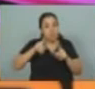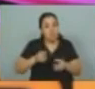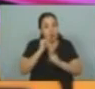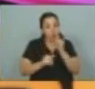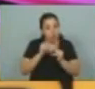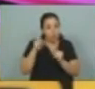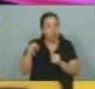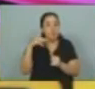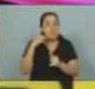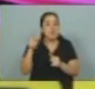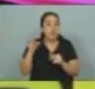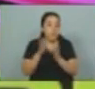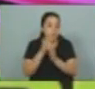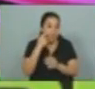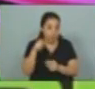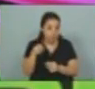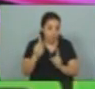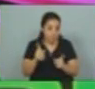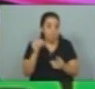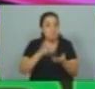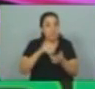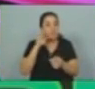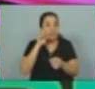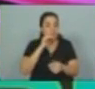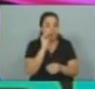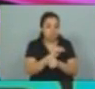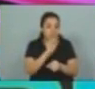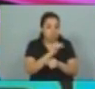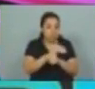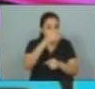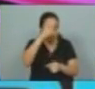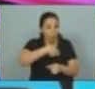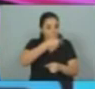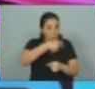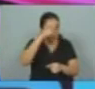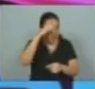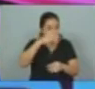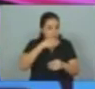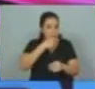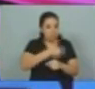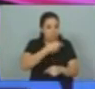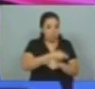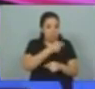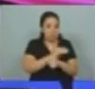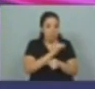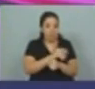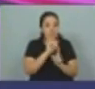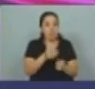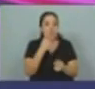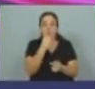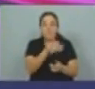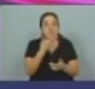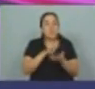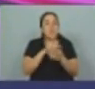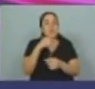una jugosa cuota alimentaria. Preocupado, puso el foco sobre el impacto negativo que las declaraciones de su ex habrían tenido sobre sus hijas. De mí